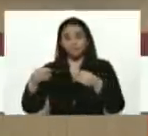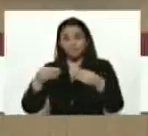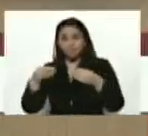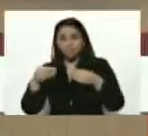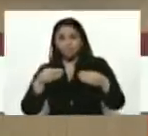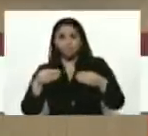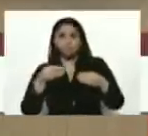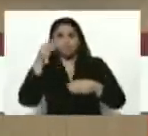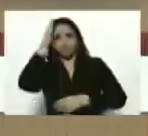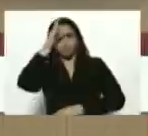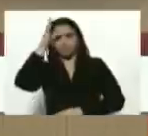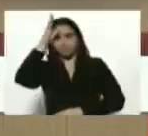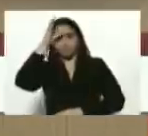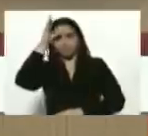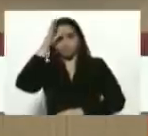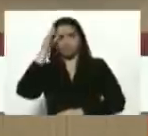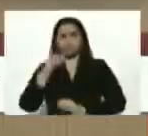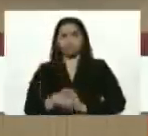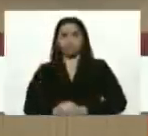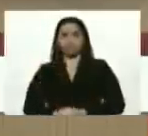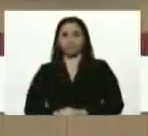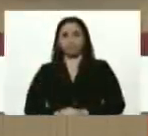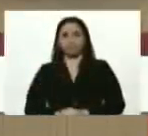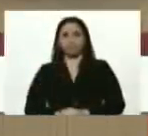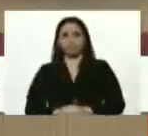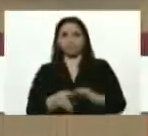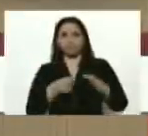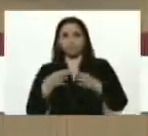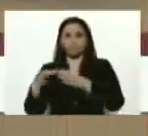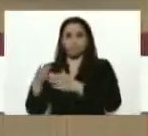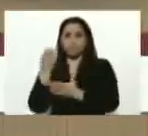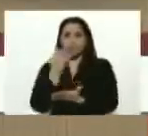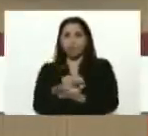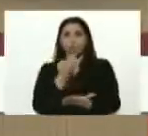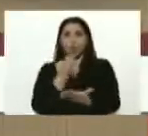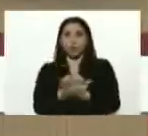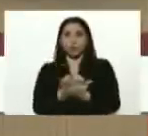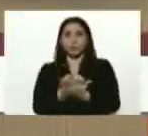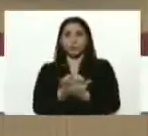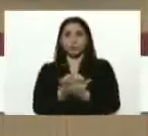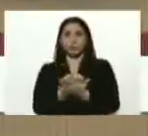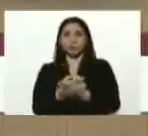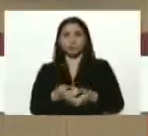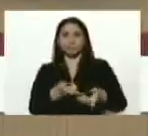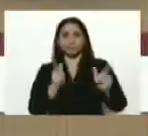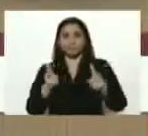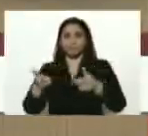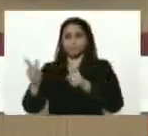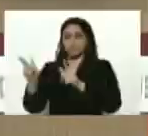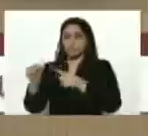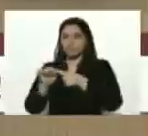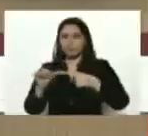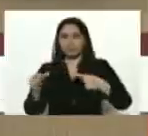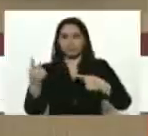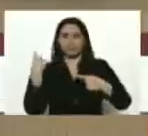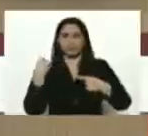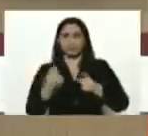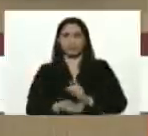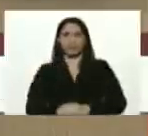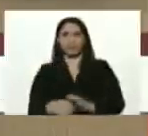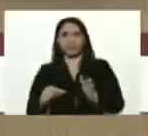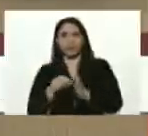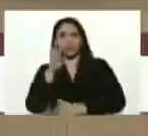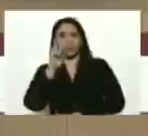flexibilización consciente de sectores de la economía que estuvieron activados la semana pasada, donde